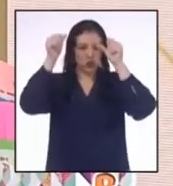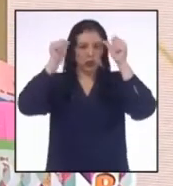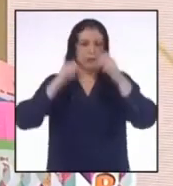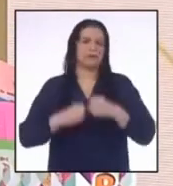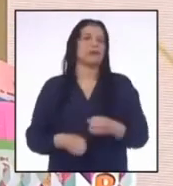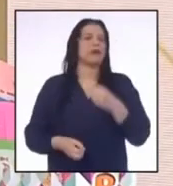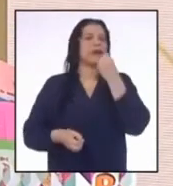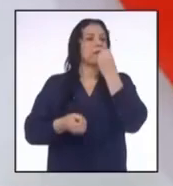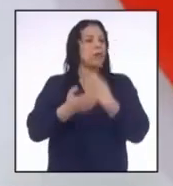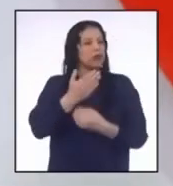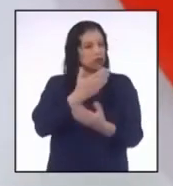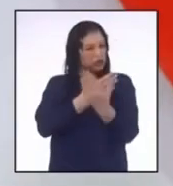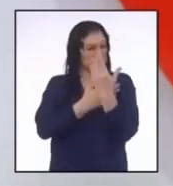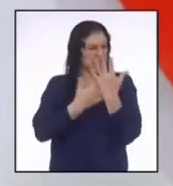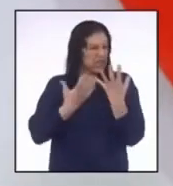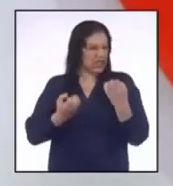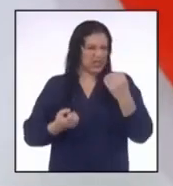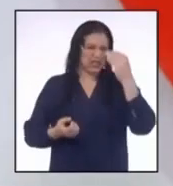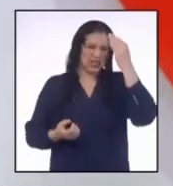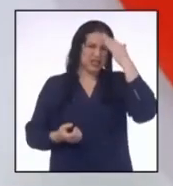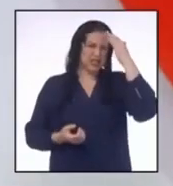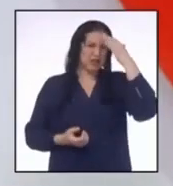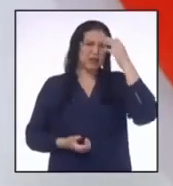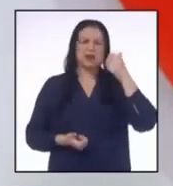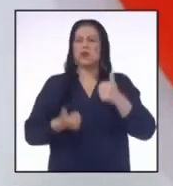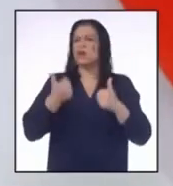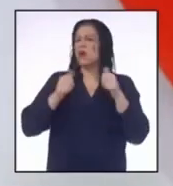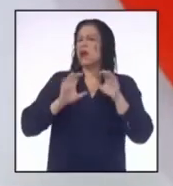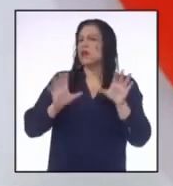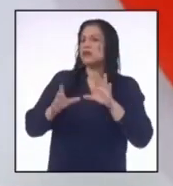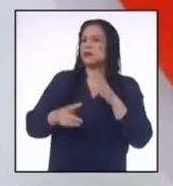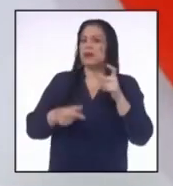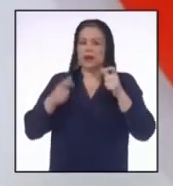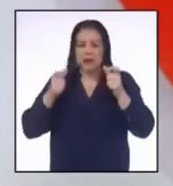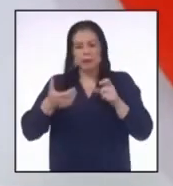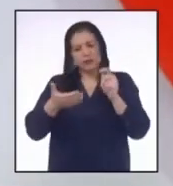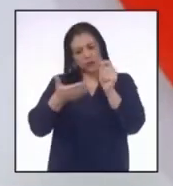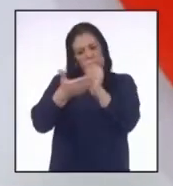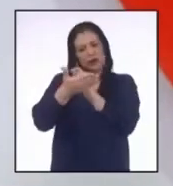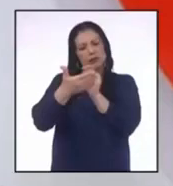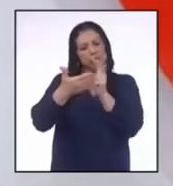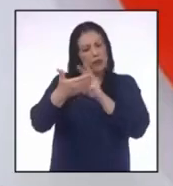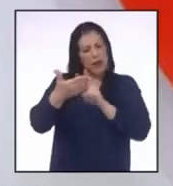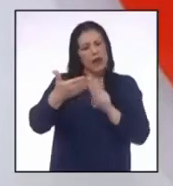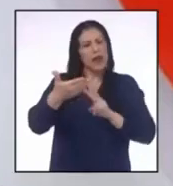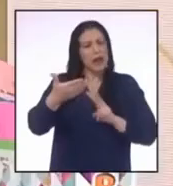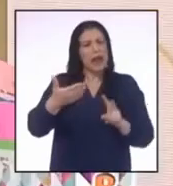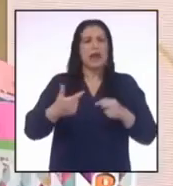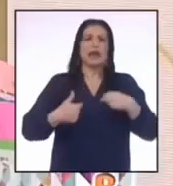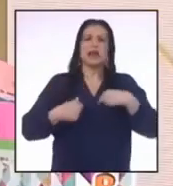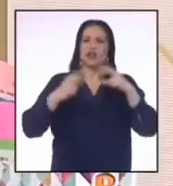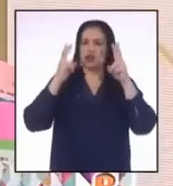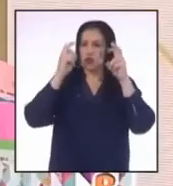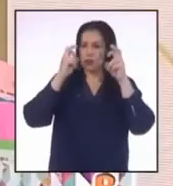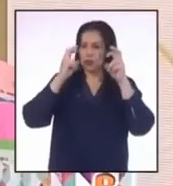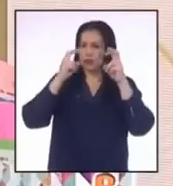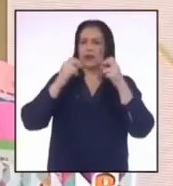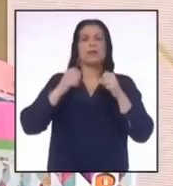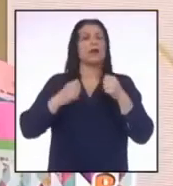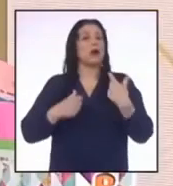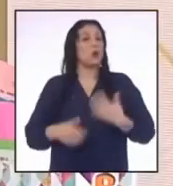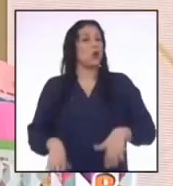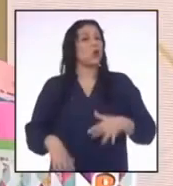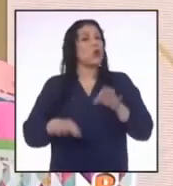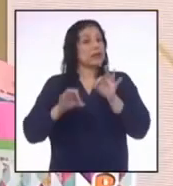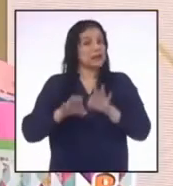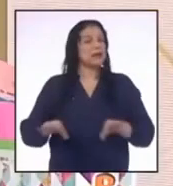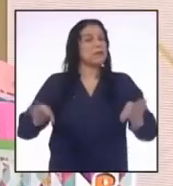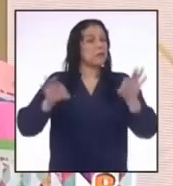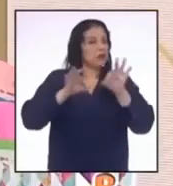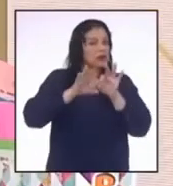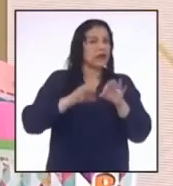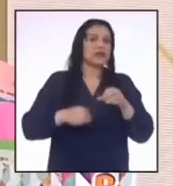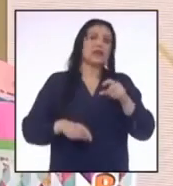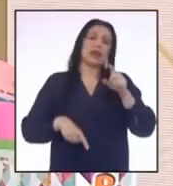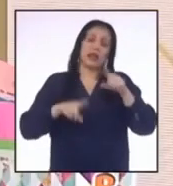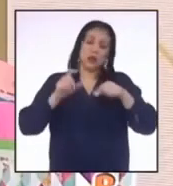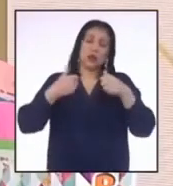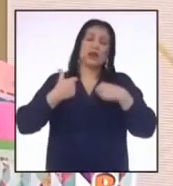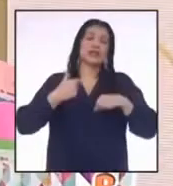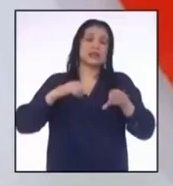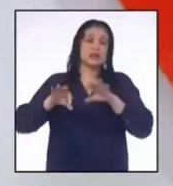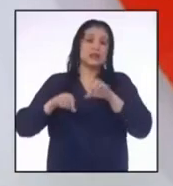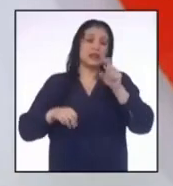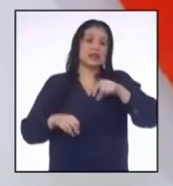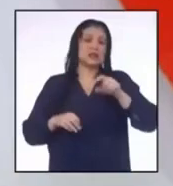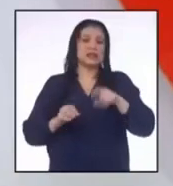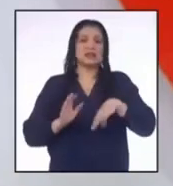Buenos días. Quisiera saber qué debo hacer para que los lectores se convenzan de que el tema que voy a desarrollar es importante y hay acciones que se